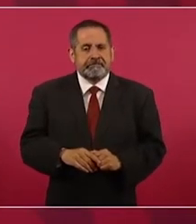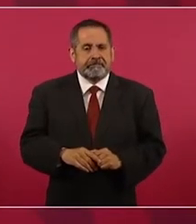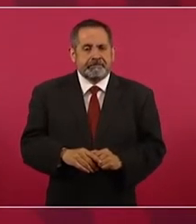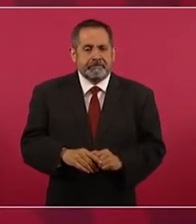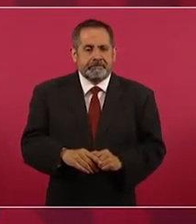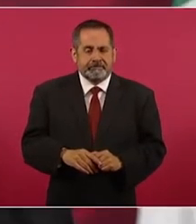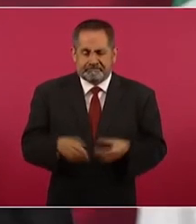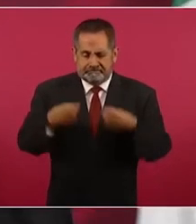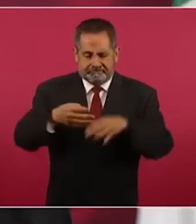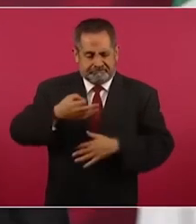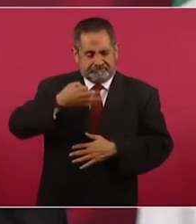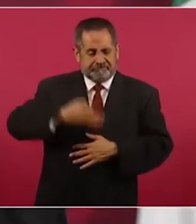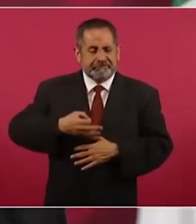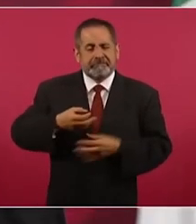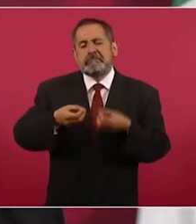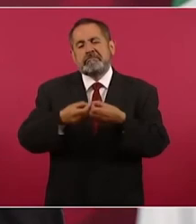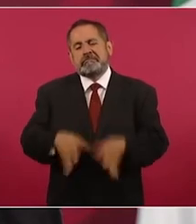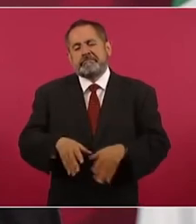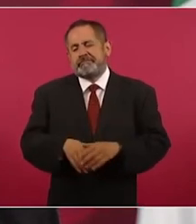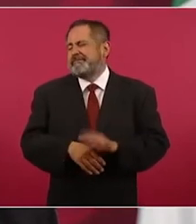se pierde autenticidad.